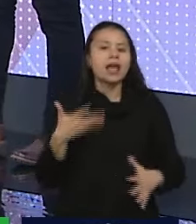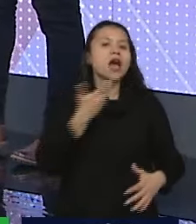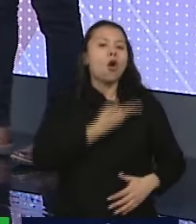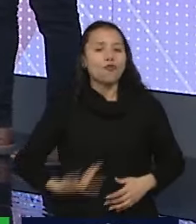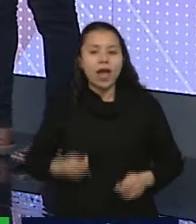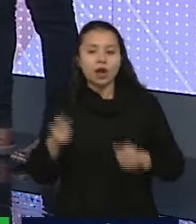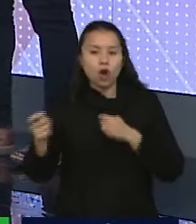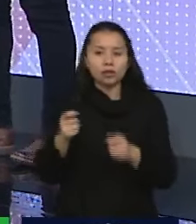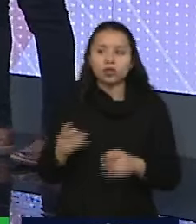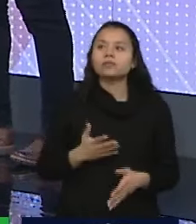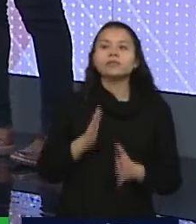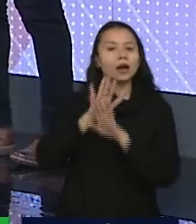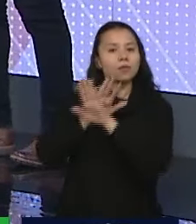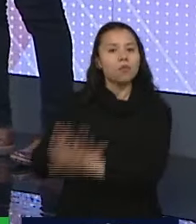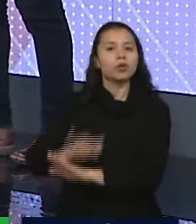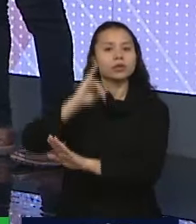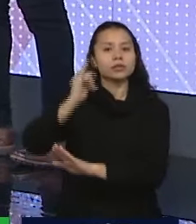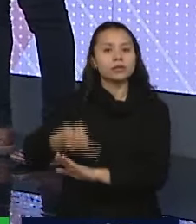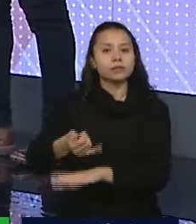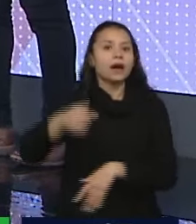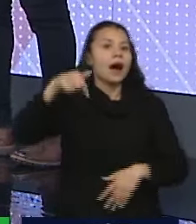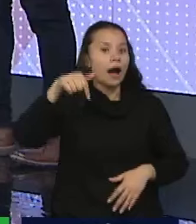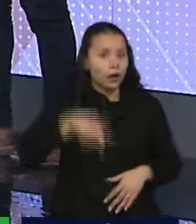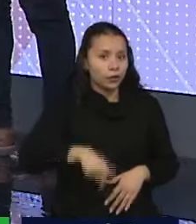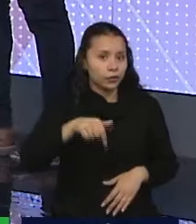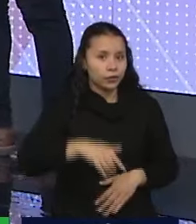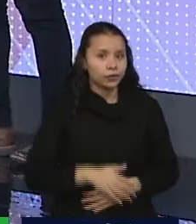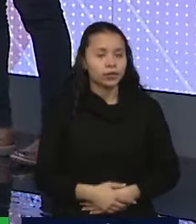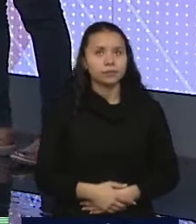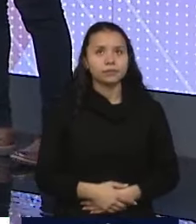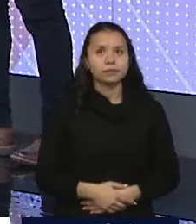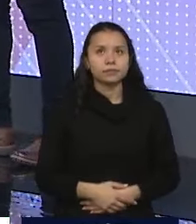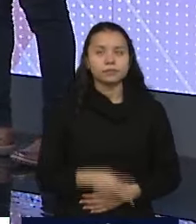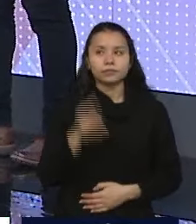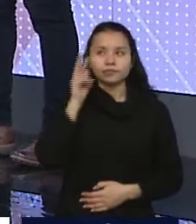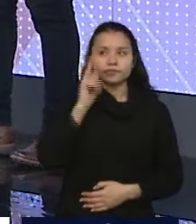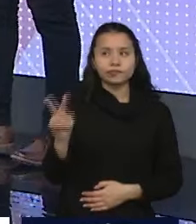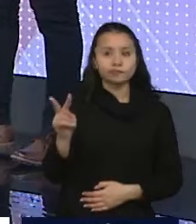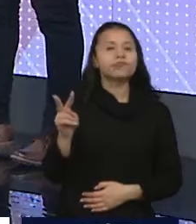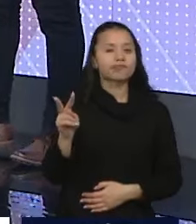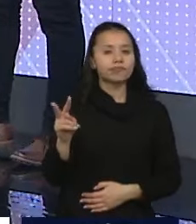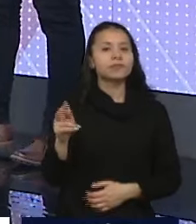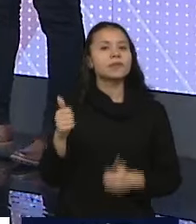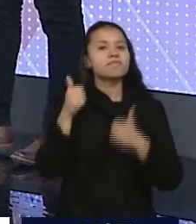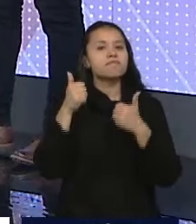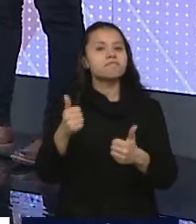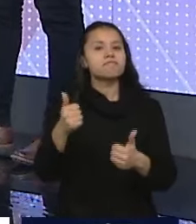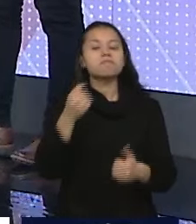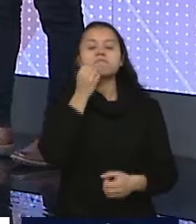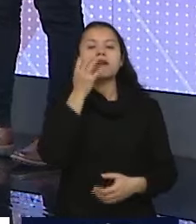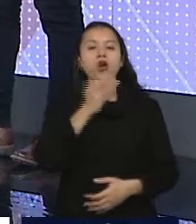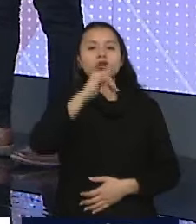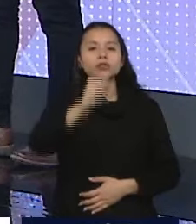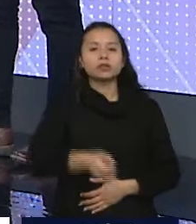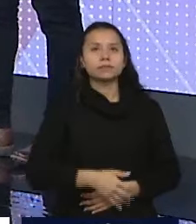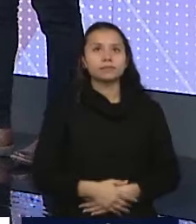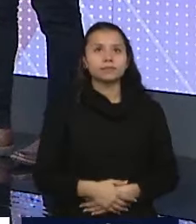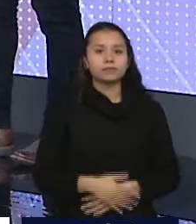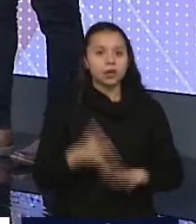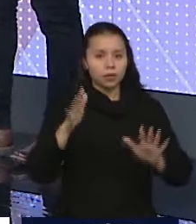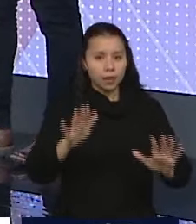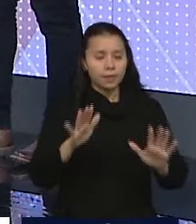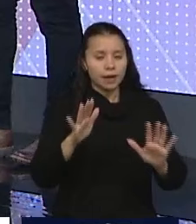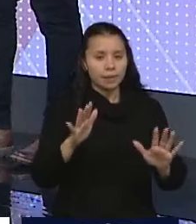de gobierno ya. Ahora, en este momento dice, lo estoy viendo mejor. Cuando se le preguntaba a la gente, discúlpame, sí, che, sí, pero pará,